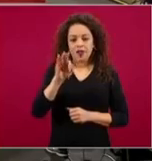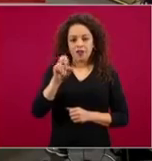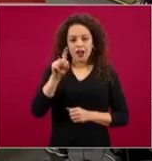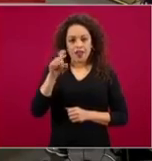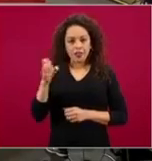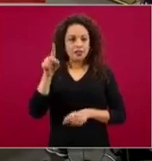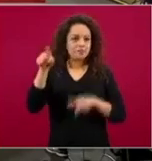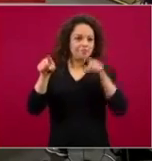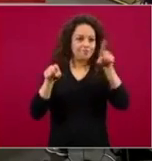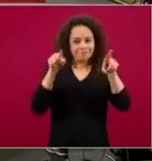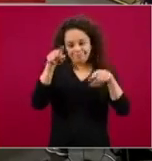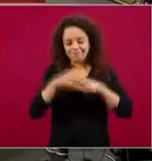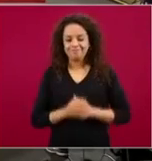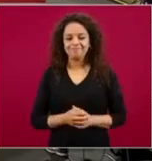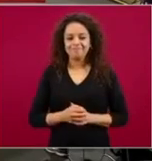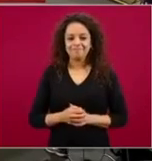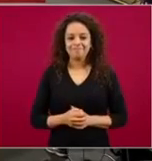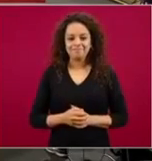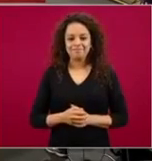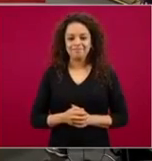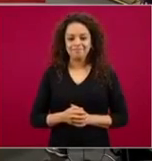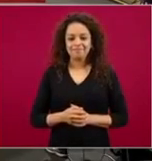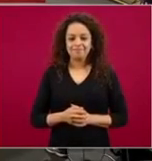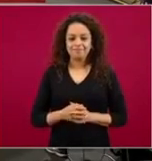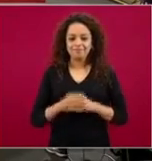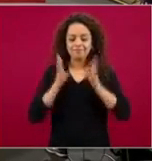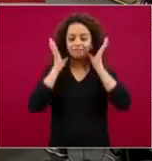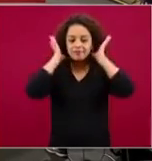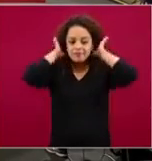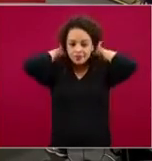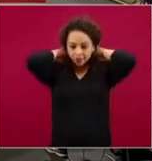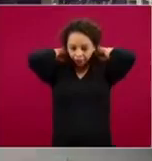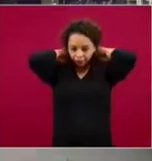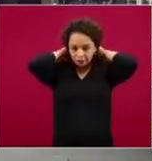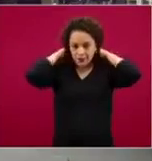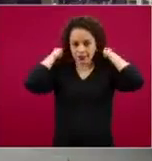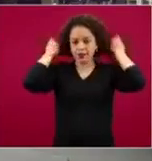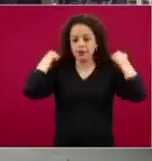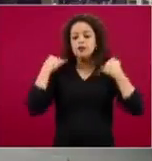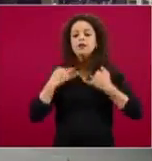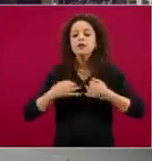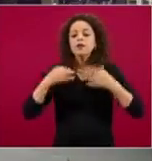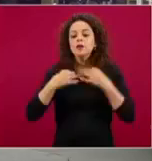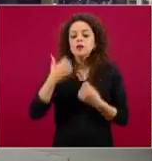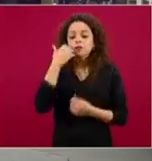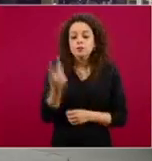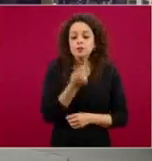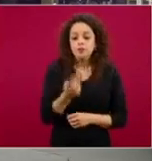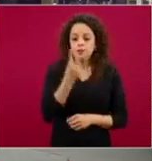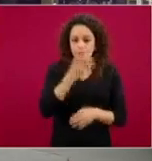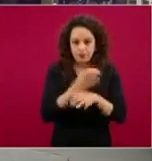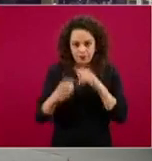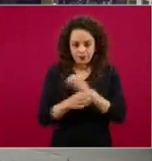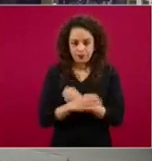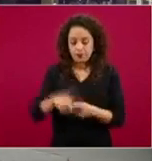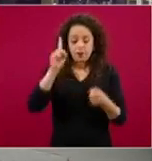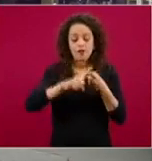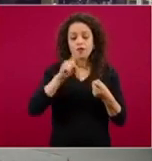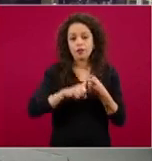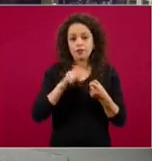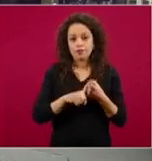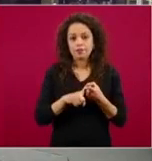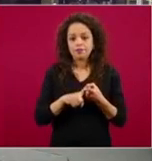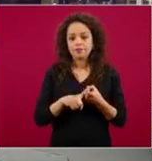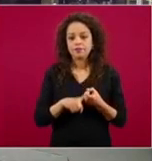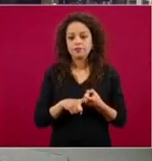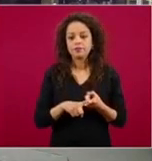espérenme. Sí, son dos preguntas. La primera es si no consideran ustedes que